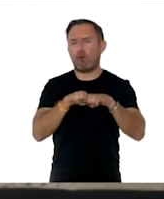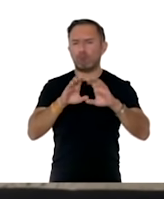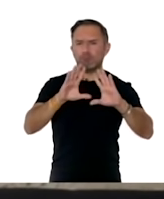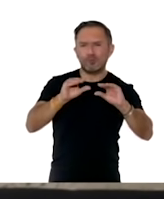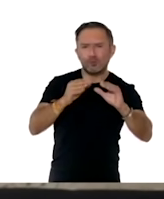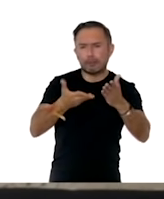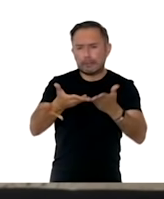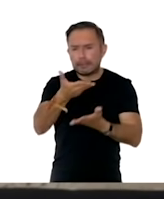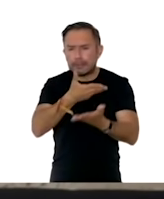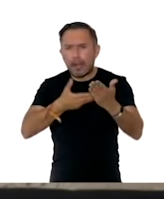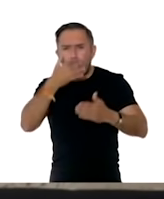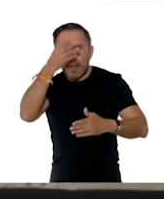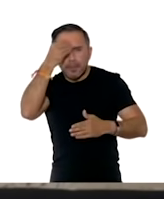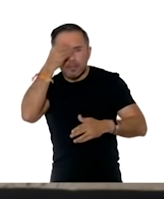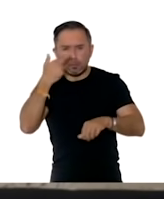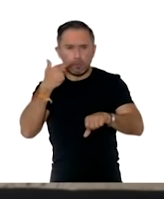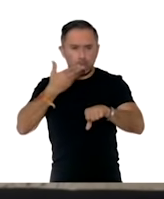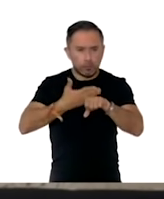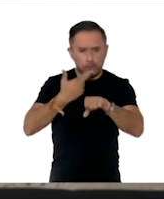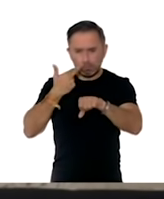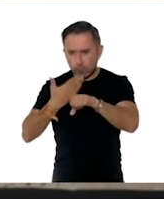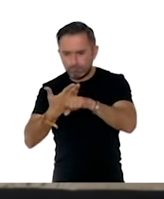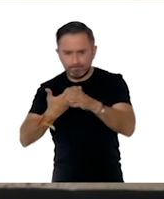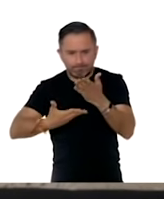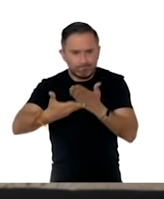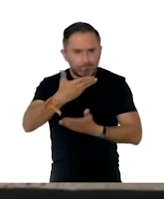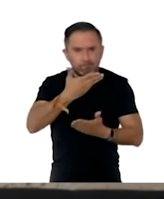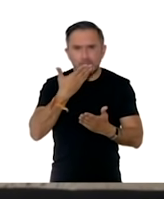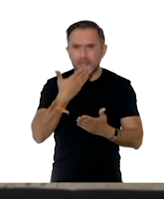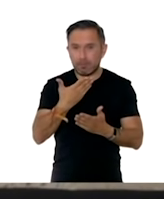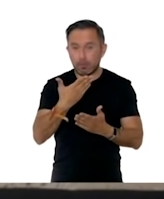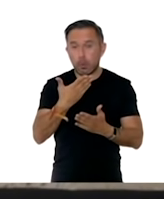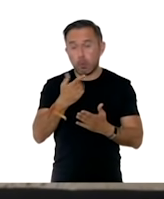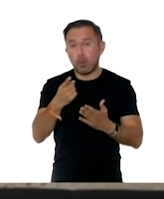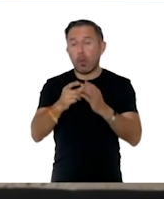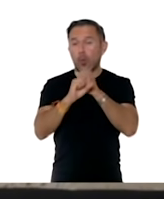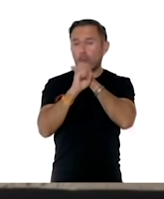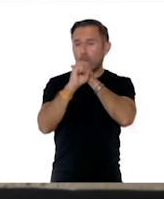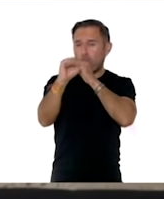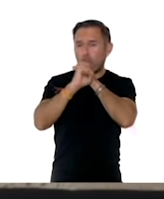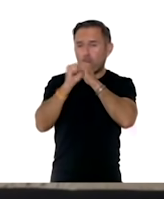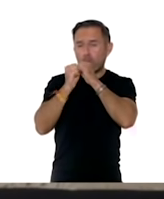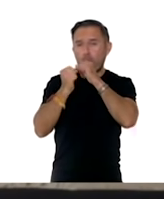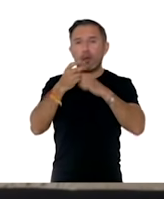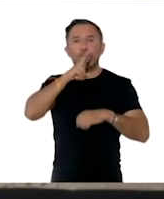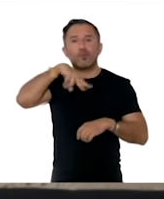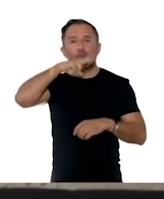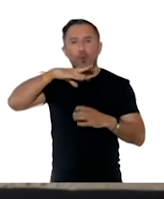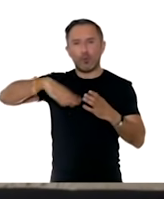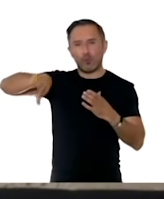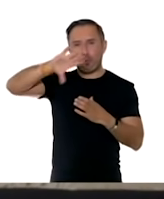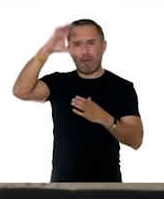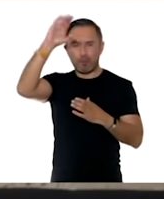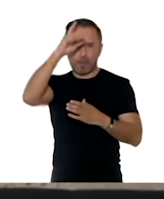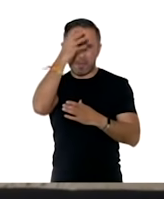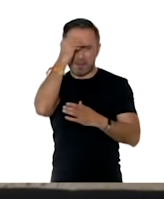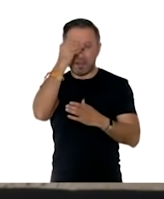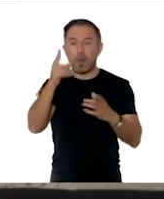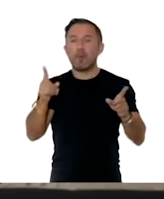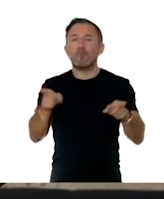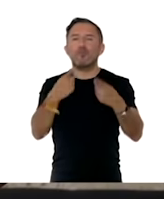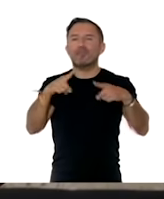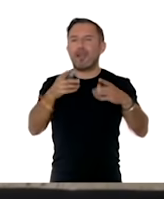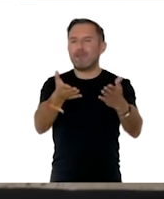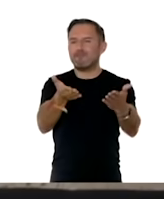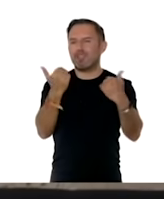de responsabilidad. Aprendan a tocar el trombón y la tuba y vengan a conocer el mundo de la música. Bienvenidos,